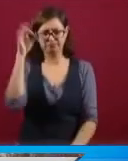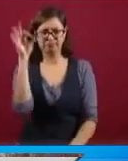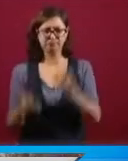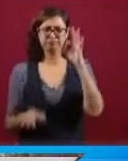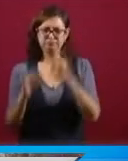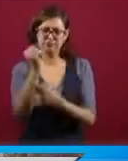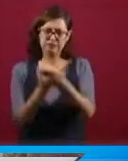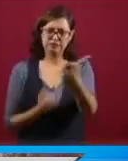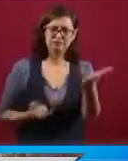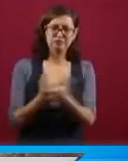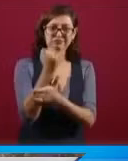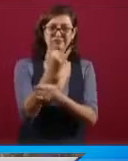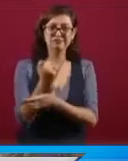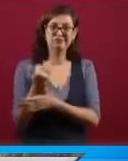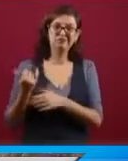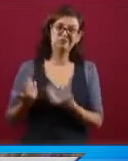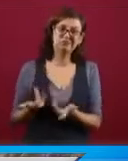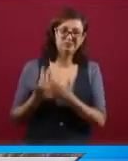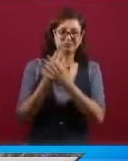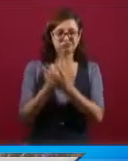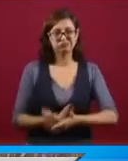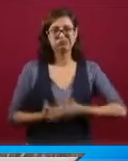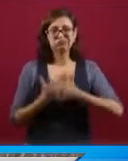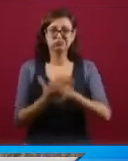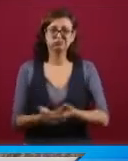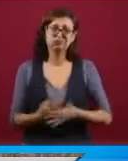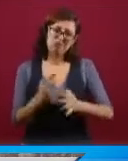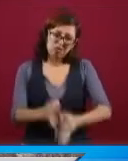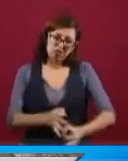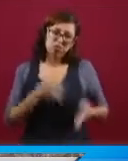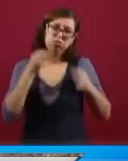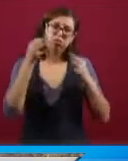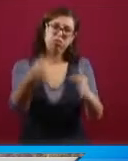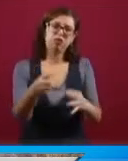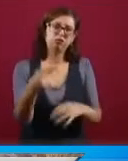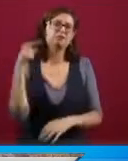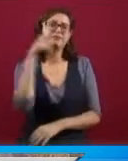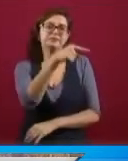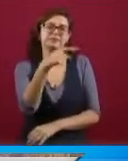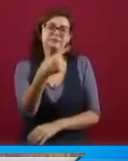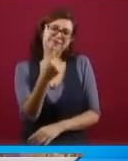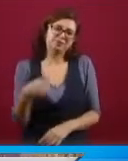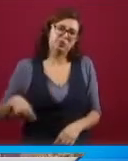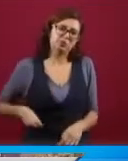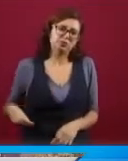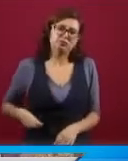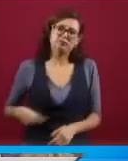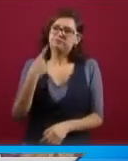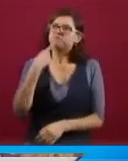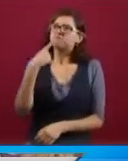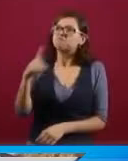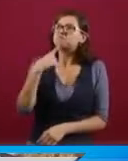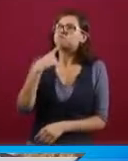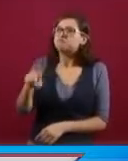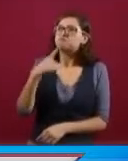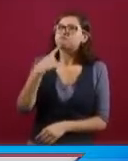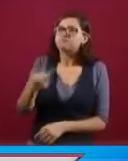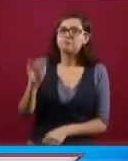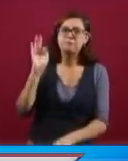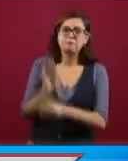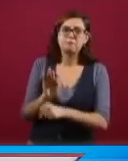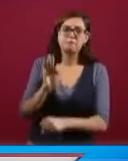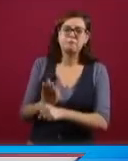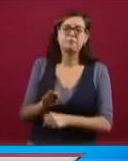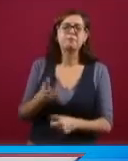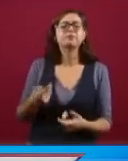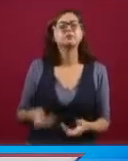una demora por estos amparos. El presidente informó que el Poder Judicial ya está resolviendo los amparos y en